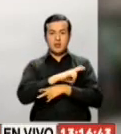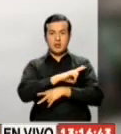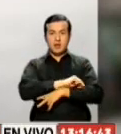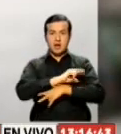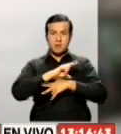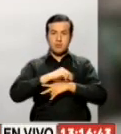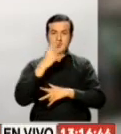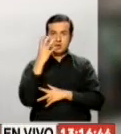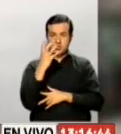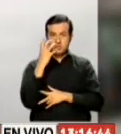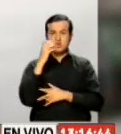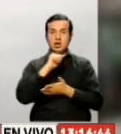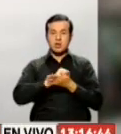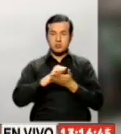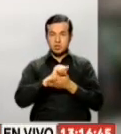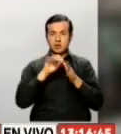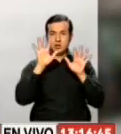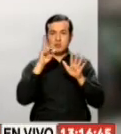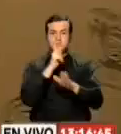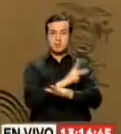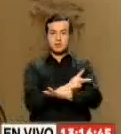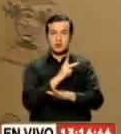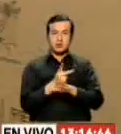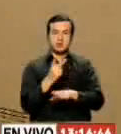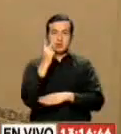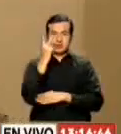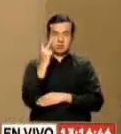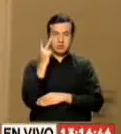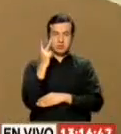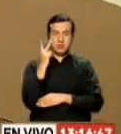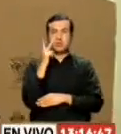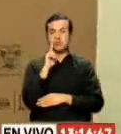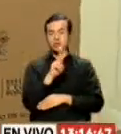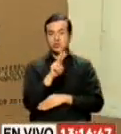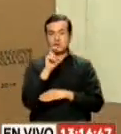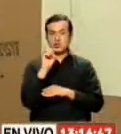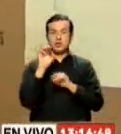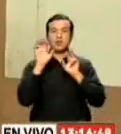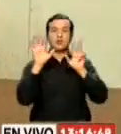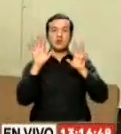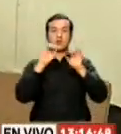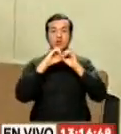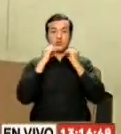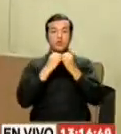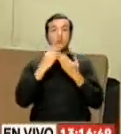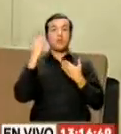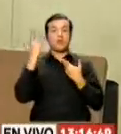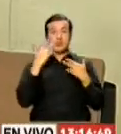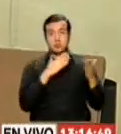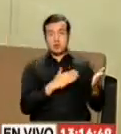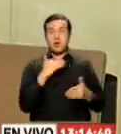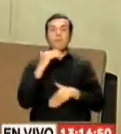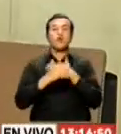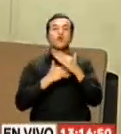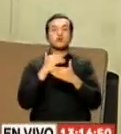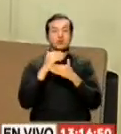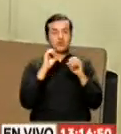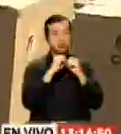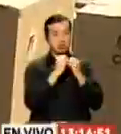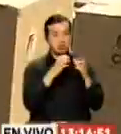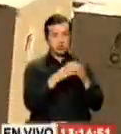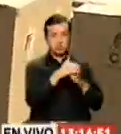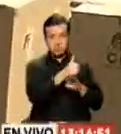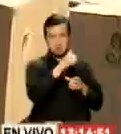14, Azuay 10 y Pichincha 2. Además, 208 organizaciones políticas han realizado los procesos de elecciones